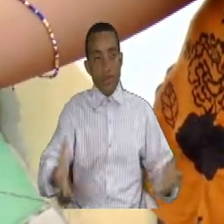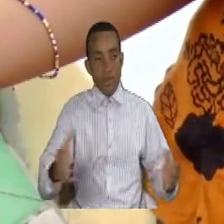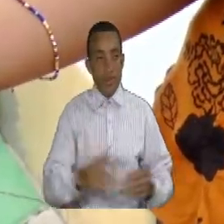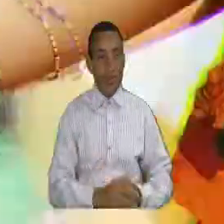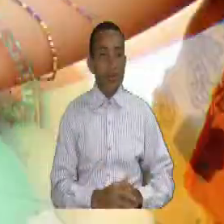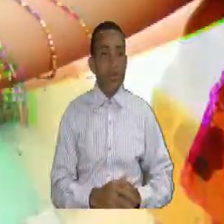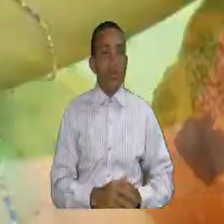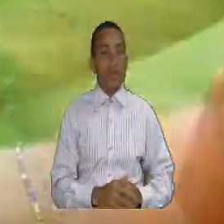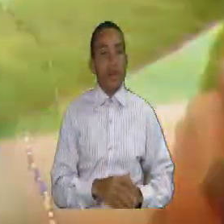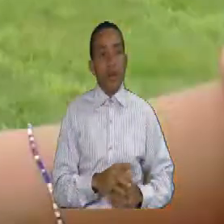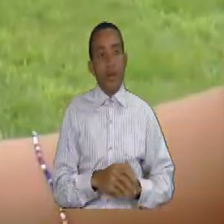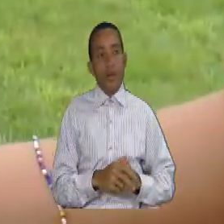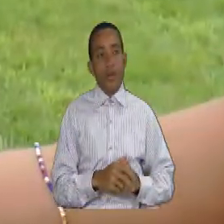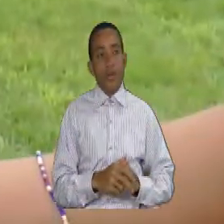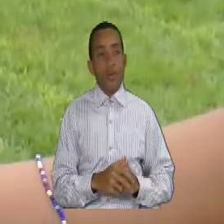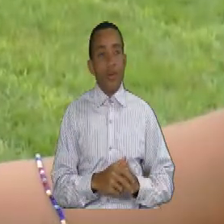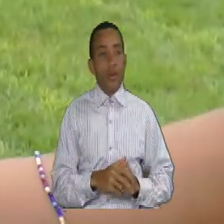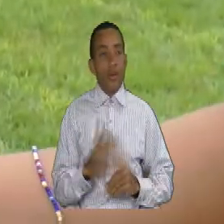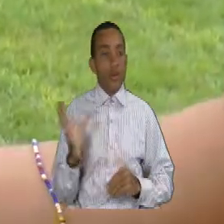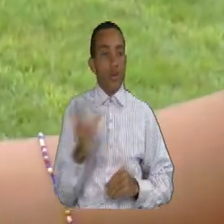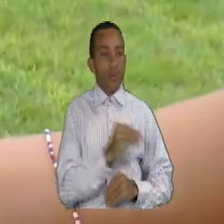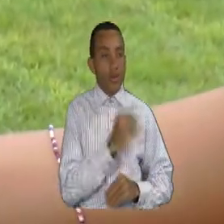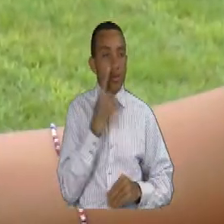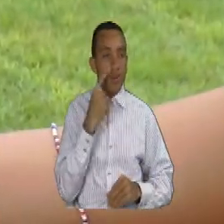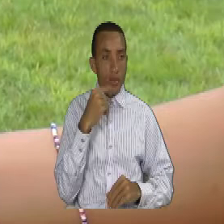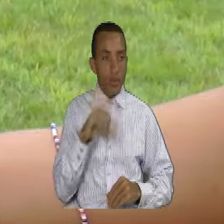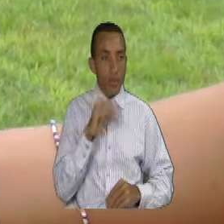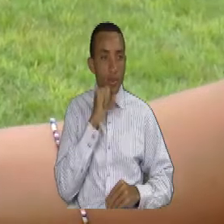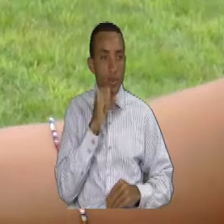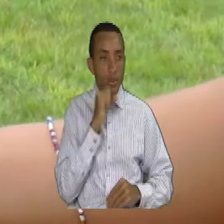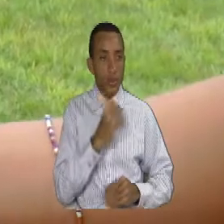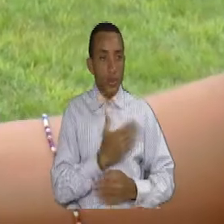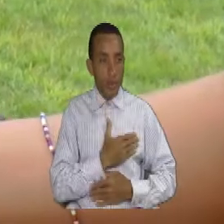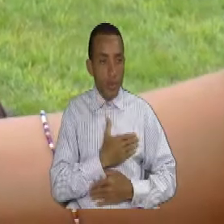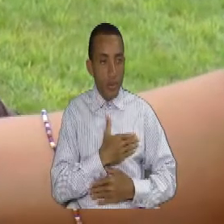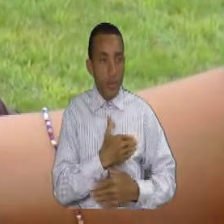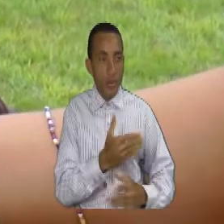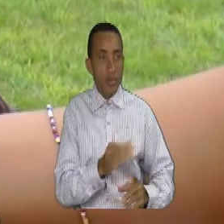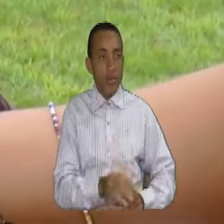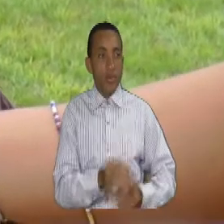estén ahí. A los papás de Barranca Bermeja, un saludo cordial y